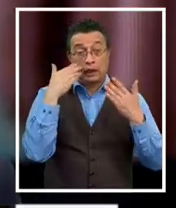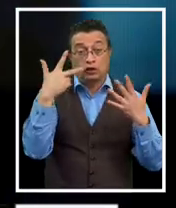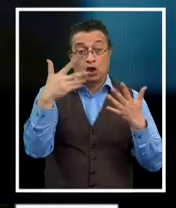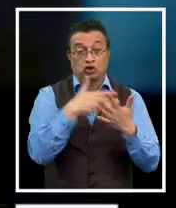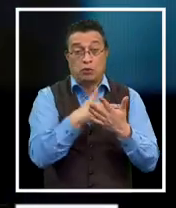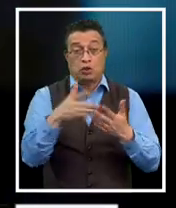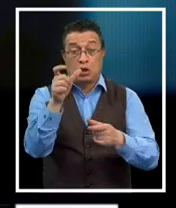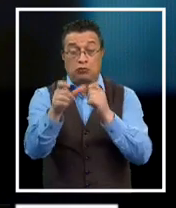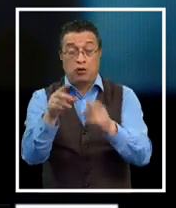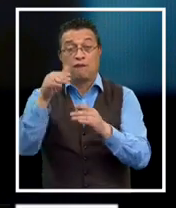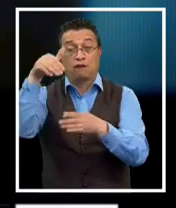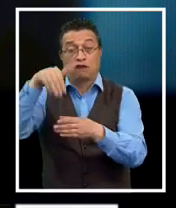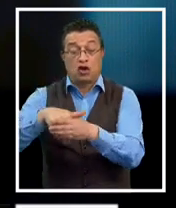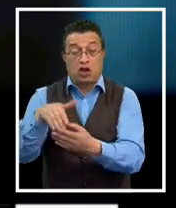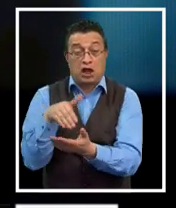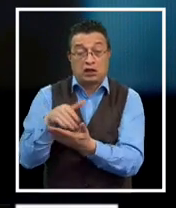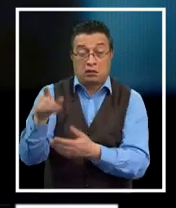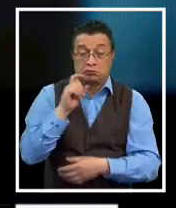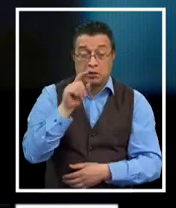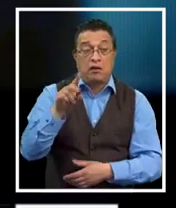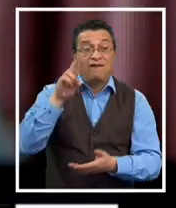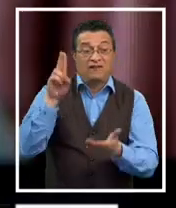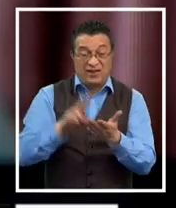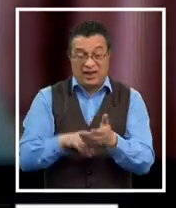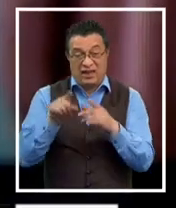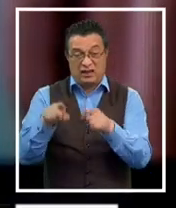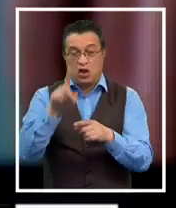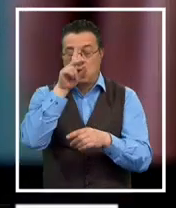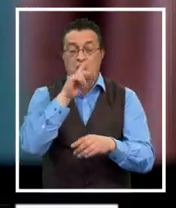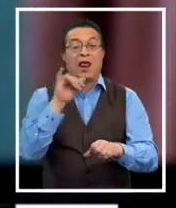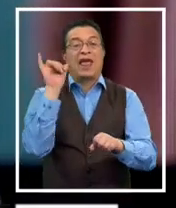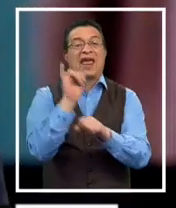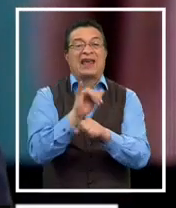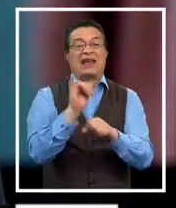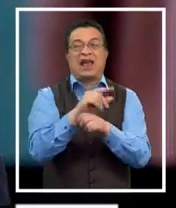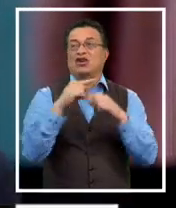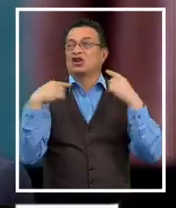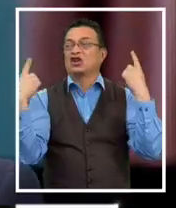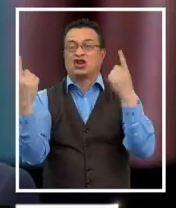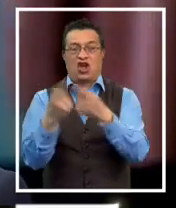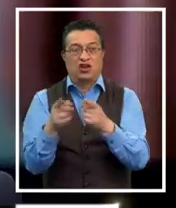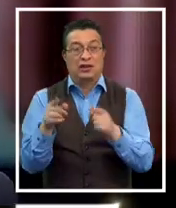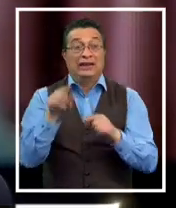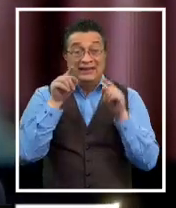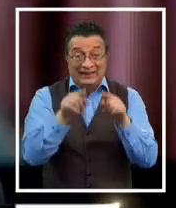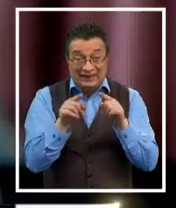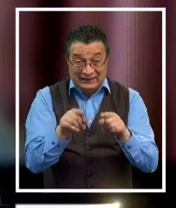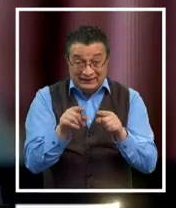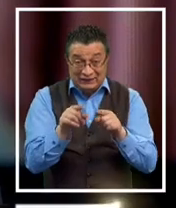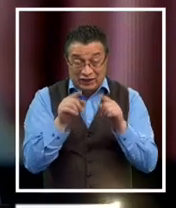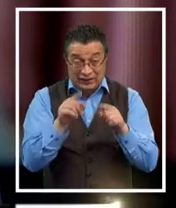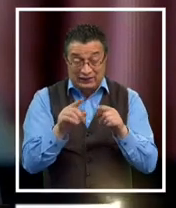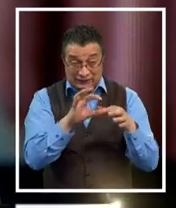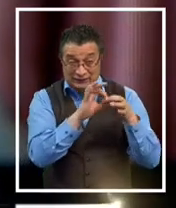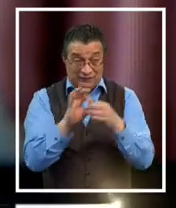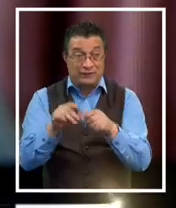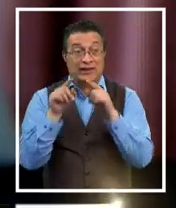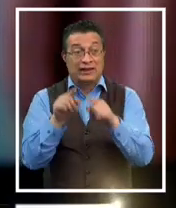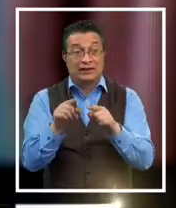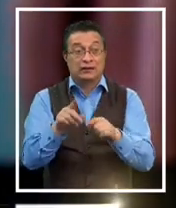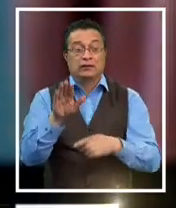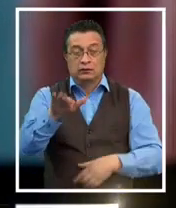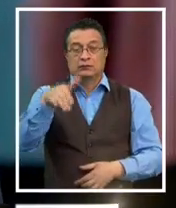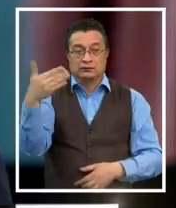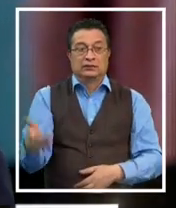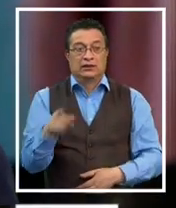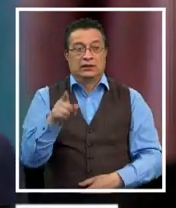de chilenos que votaron rechazó diciendo que en verdad esto fue como un engaño de los medios esa lógica esa lógica es precisamente la que fue